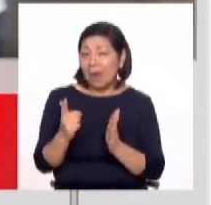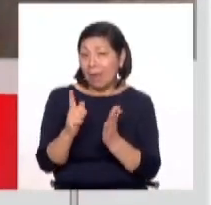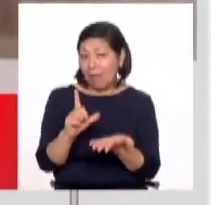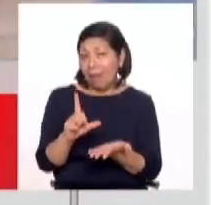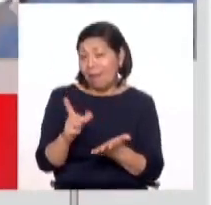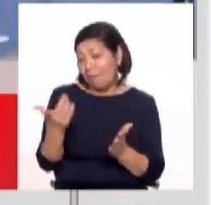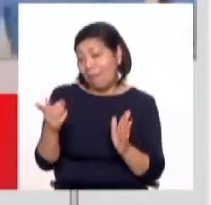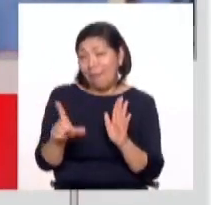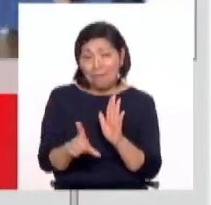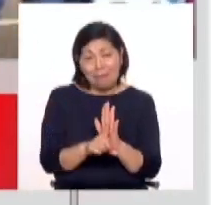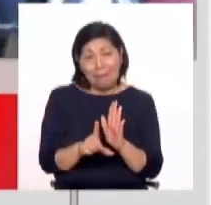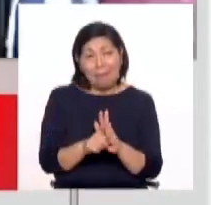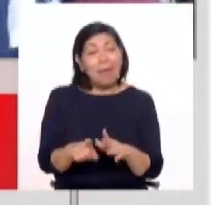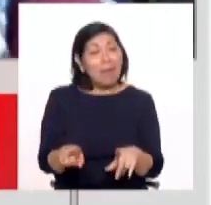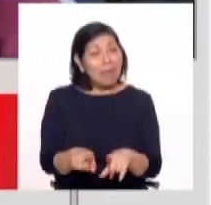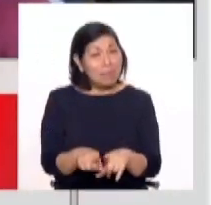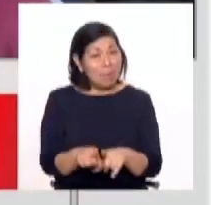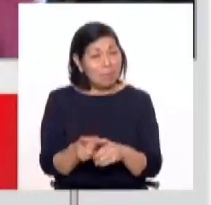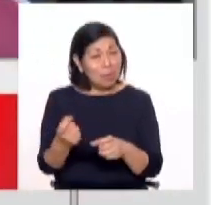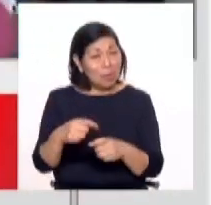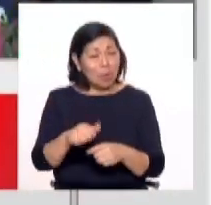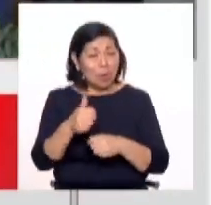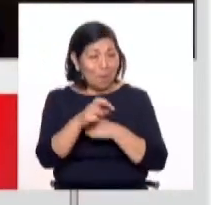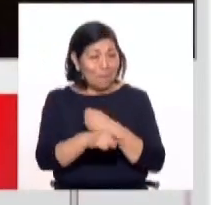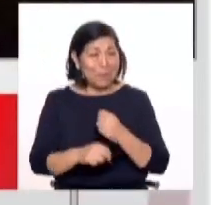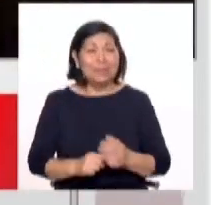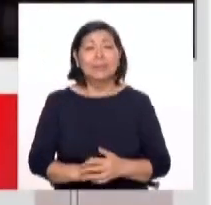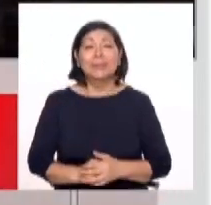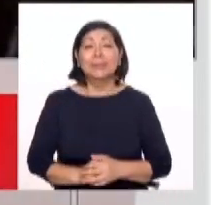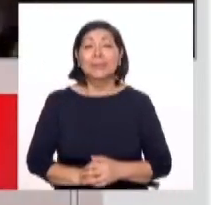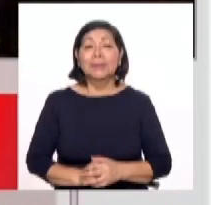todo también ahora incluyendo a extranjeros.